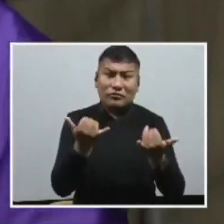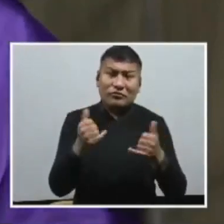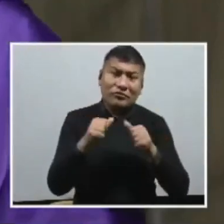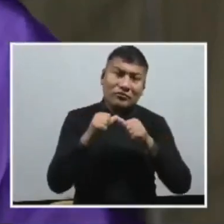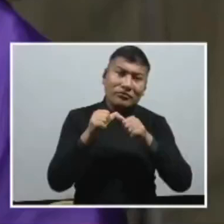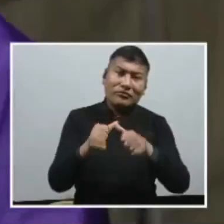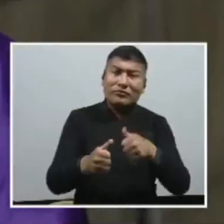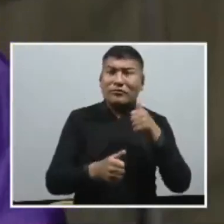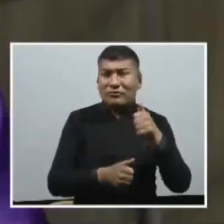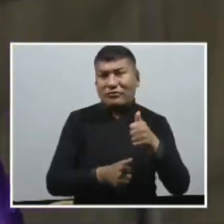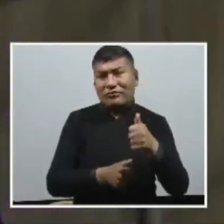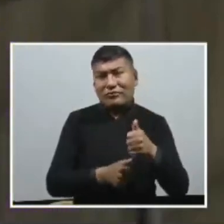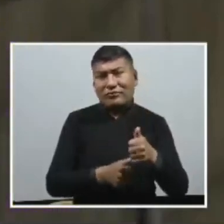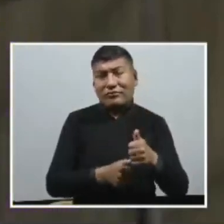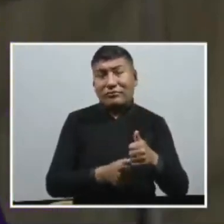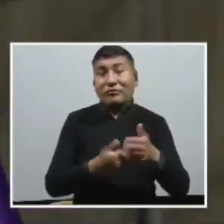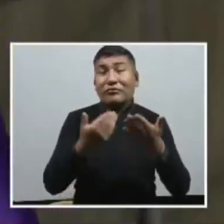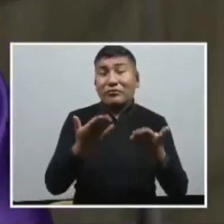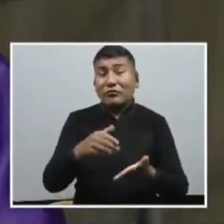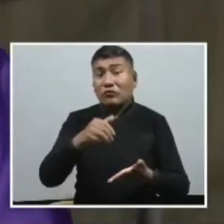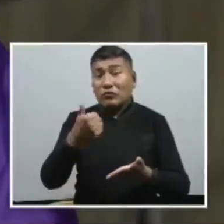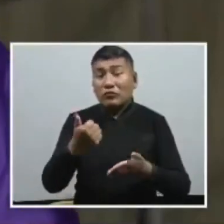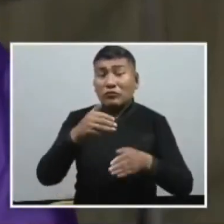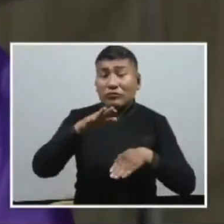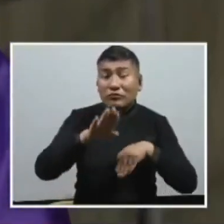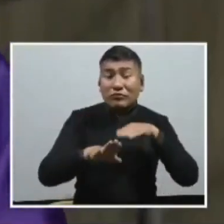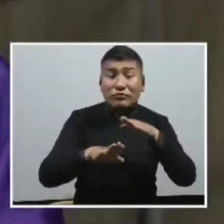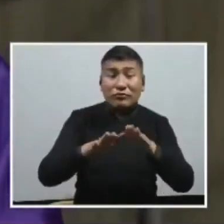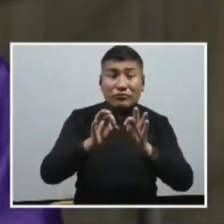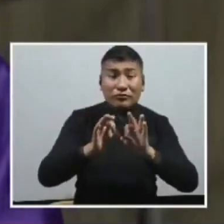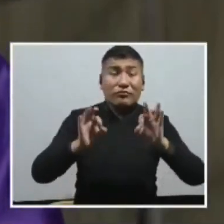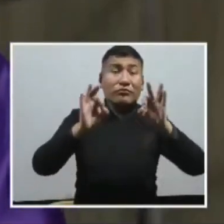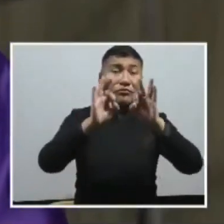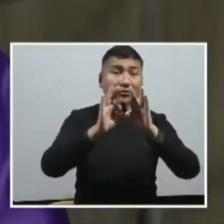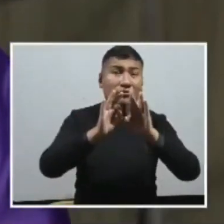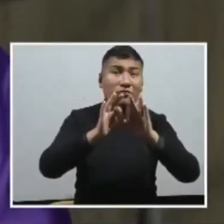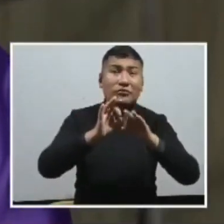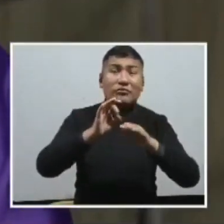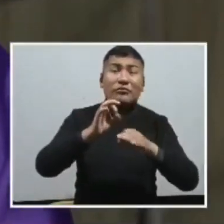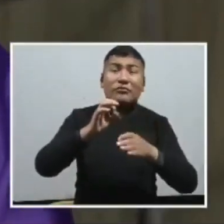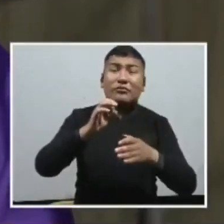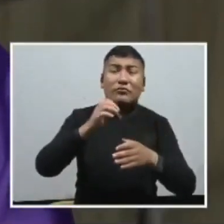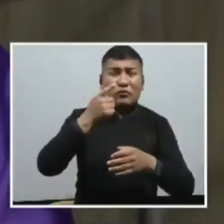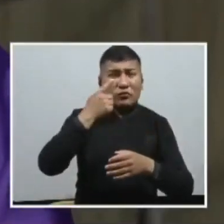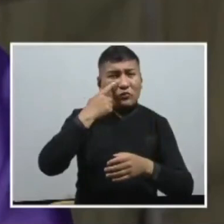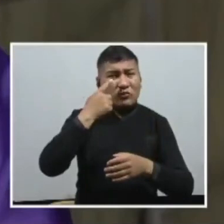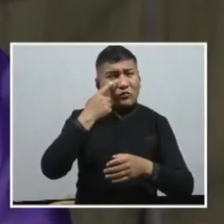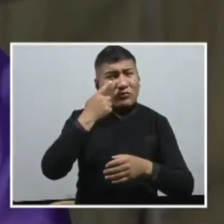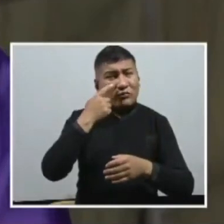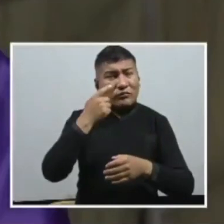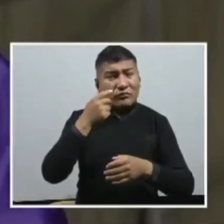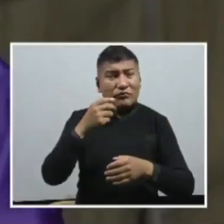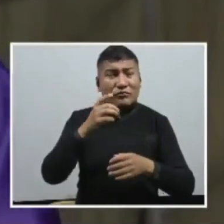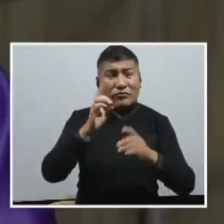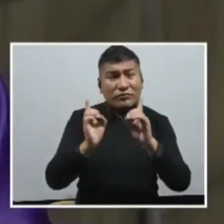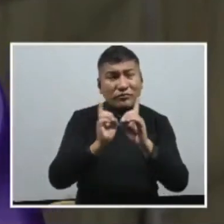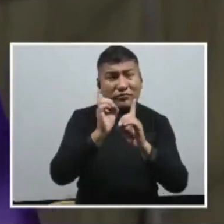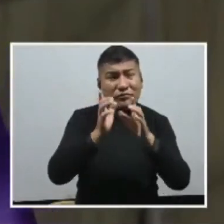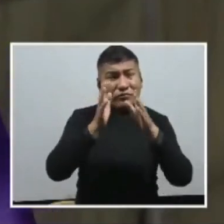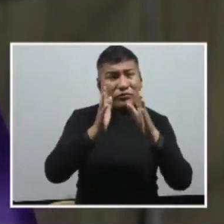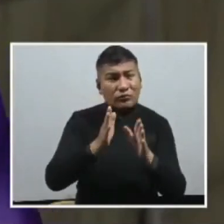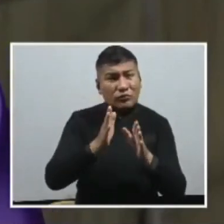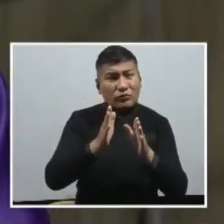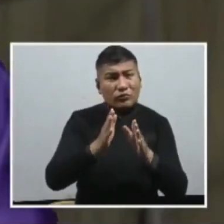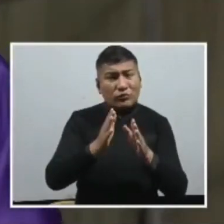mentalidad. Pero hay otro paso muy importante, es decir, que viene de Dios. Y reconocerse discípulo suyo, lo que provoca una